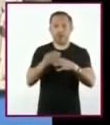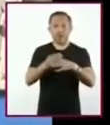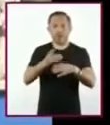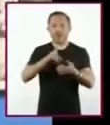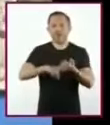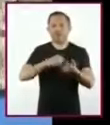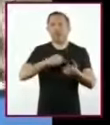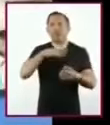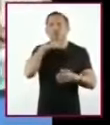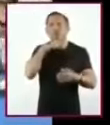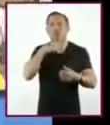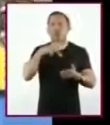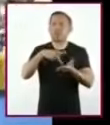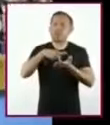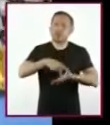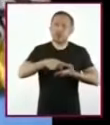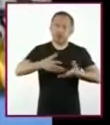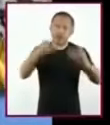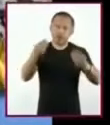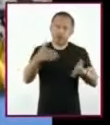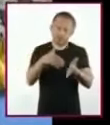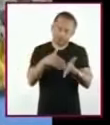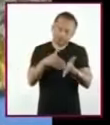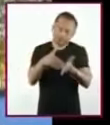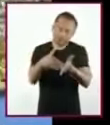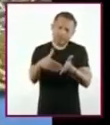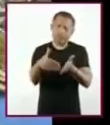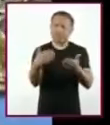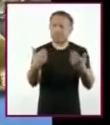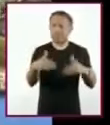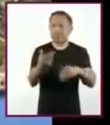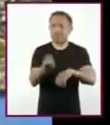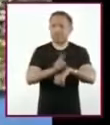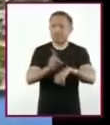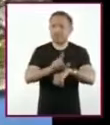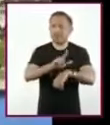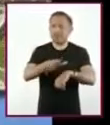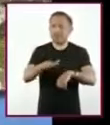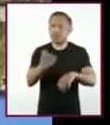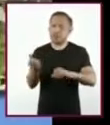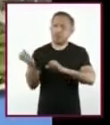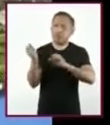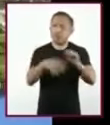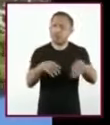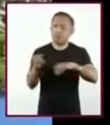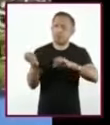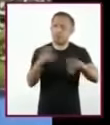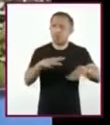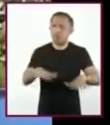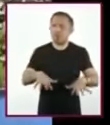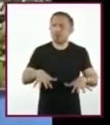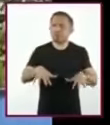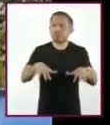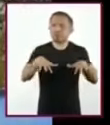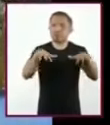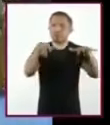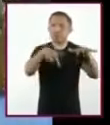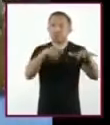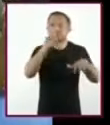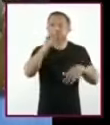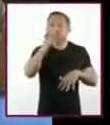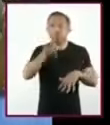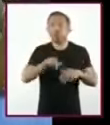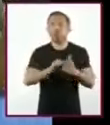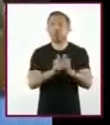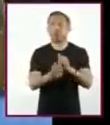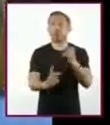y toneladas de basuras que desechamos cotidianamente. Todas estas alteraciones ambientales van a afectar a las plantas, van a afectar a